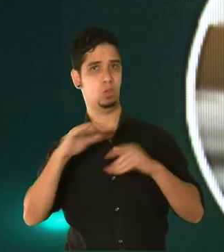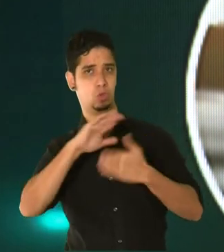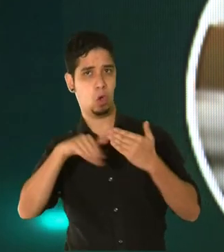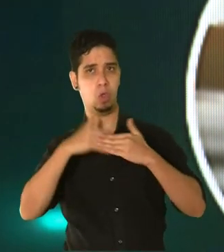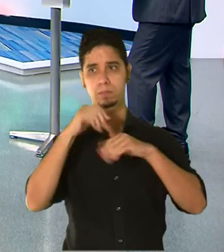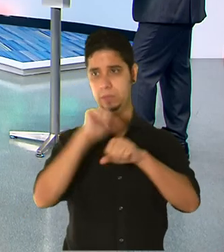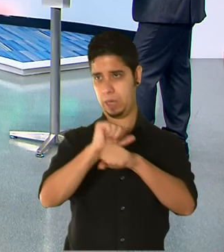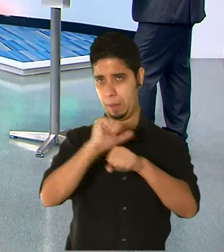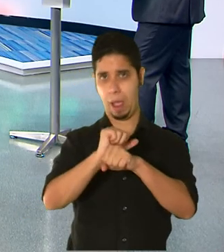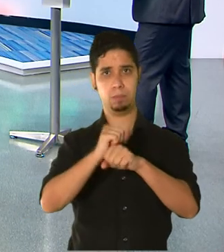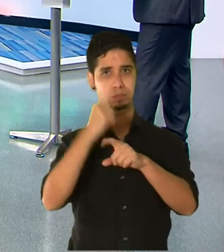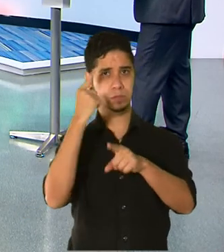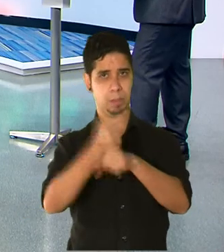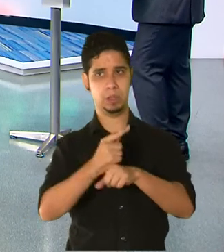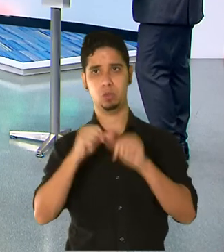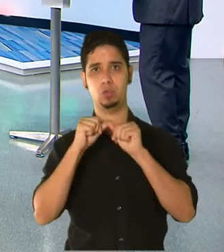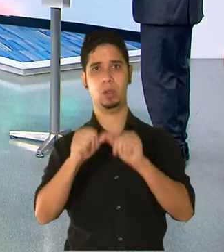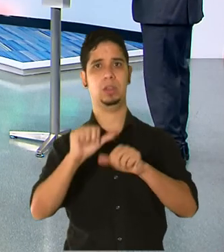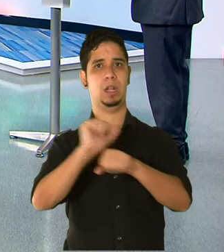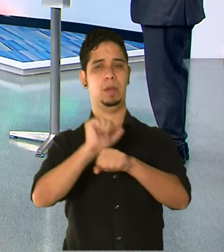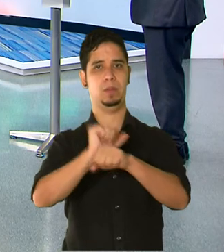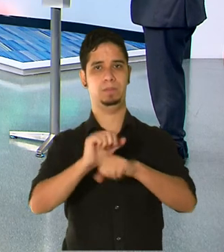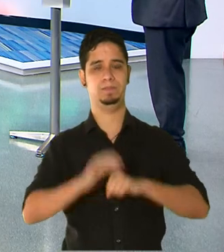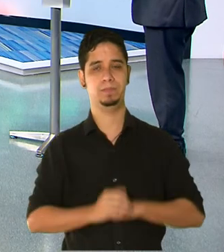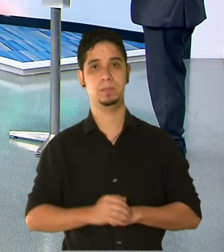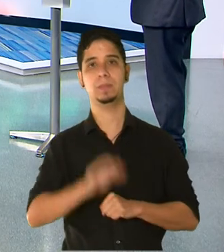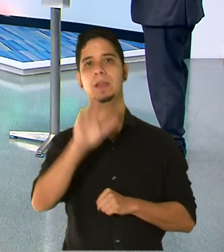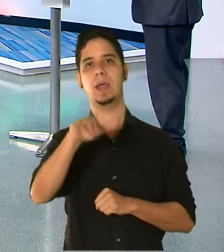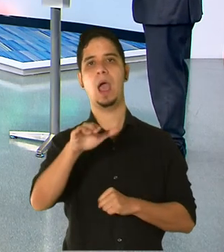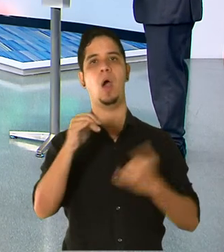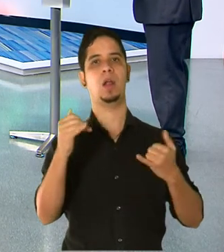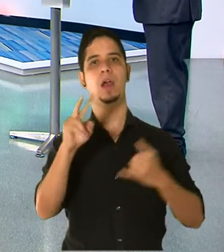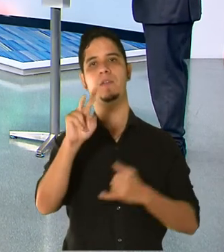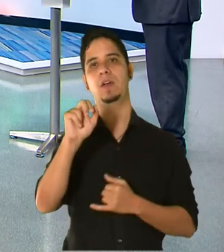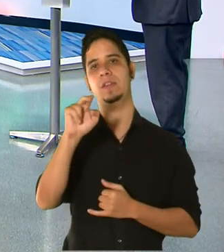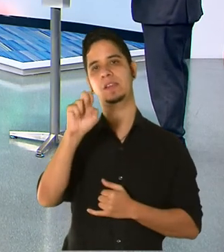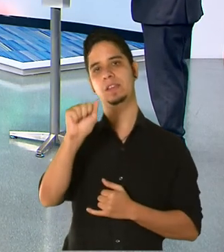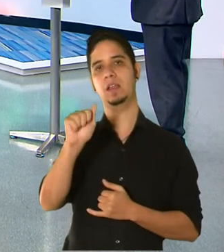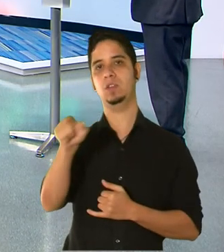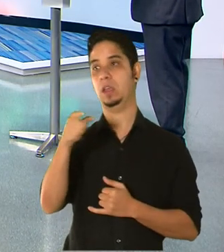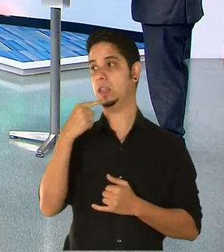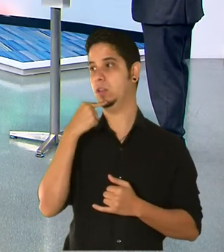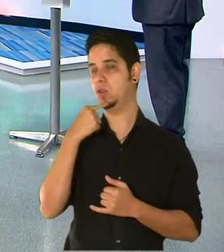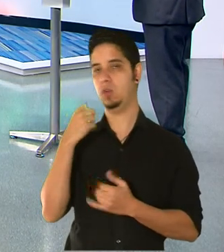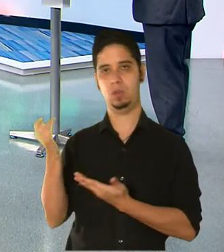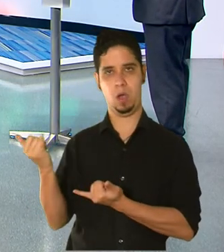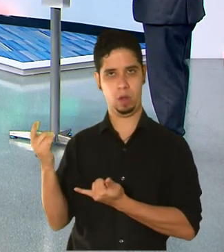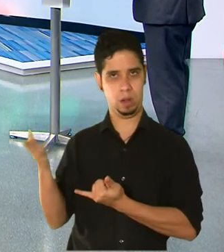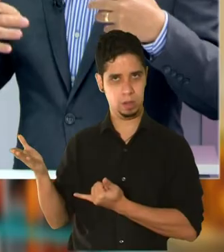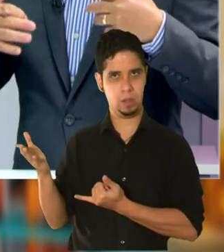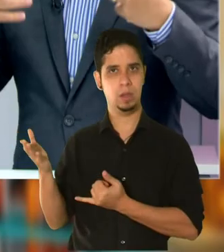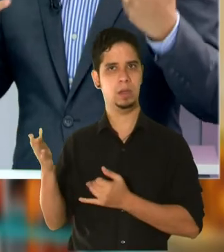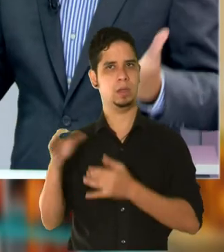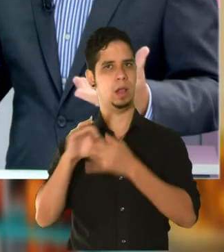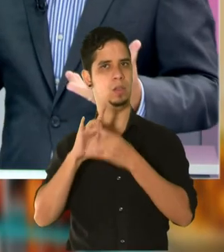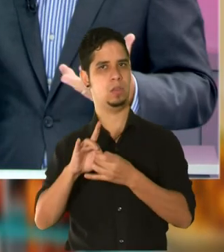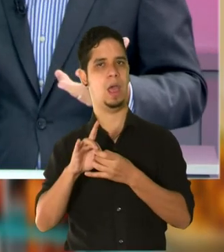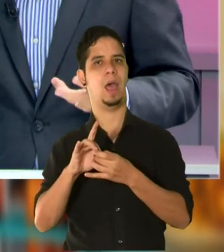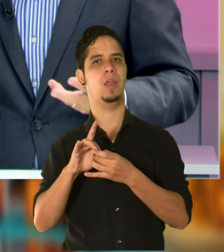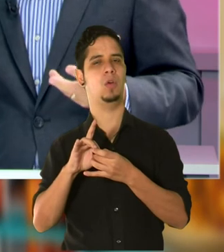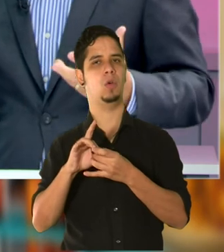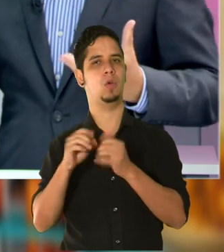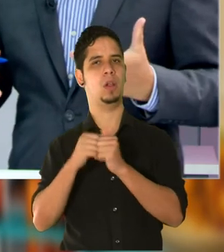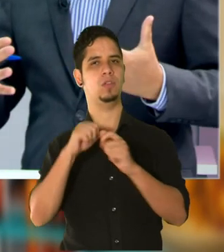operando vanessa bell en correlación a lo que acaba de señalar ya se sobre todo en el área de lo que fueron las cancelaciones